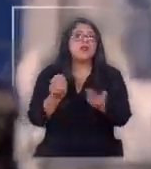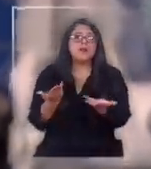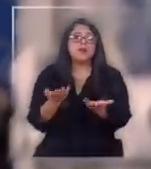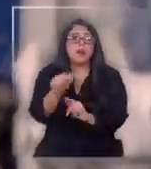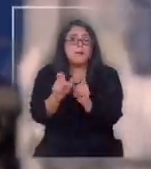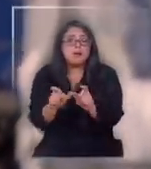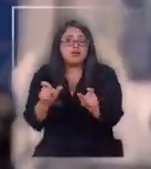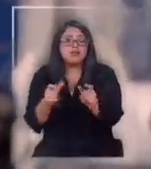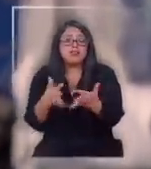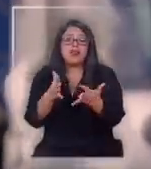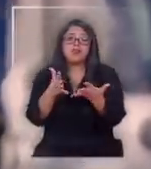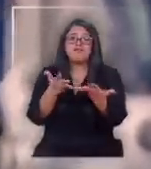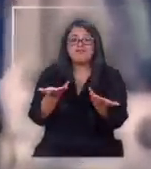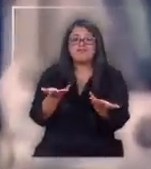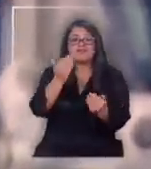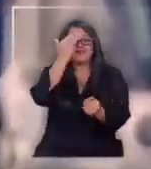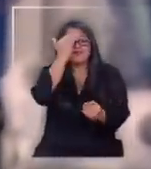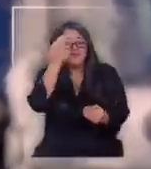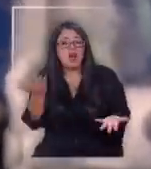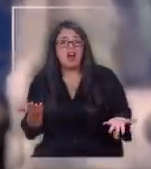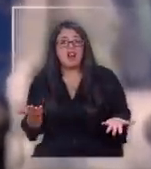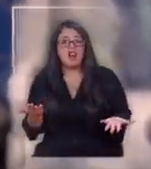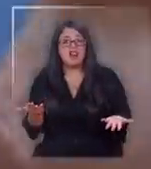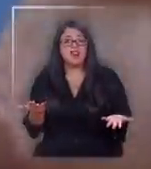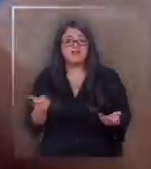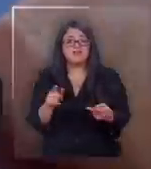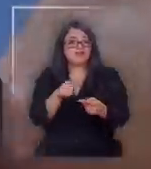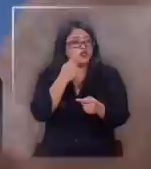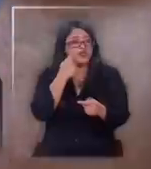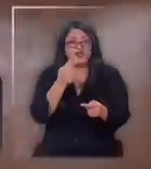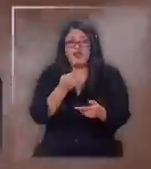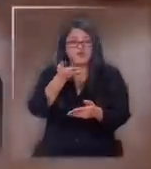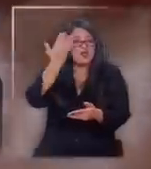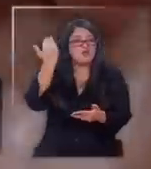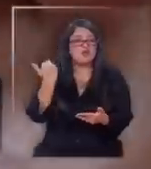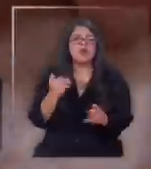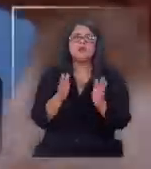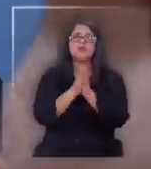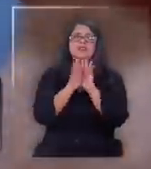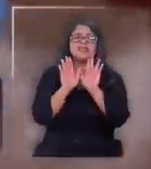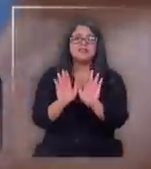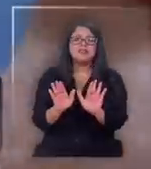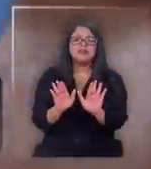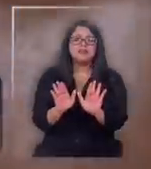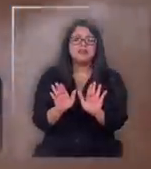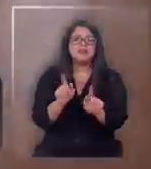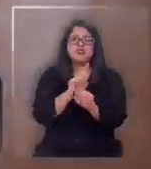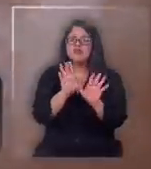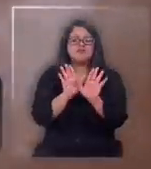pacientes realmente críticos como no veíamos en mucho tiempo. Sin moverse.